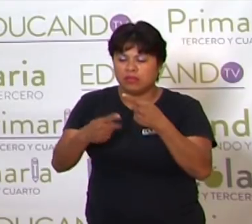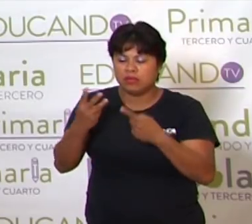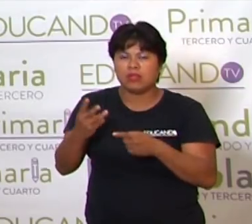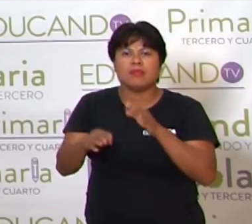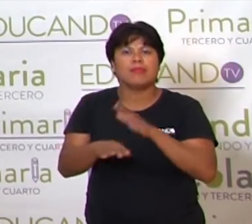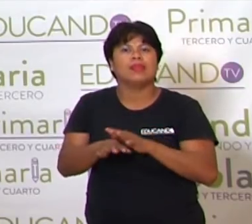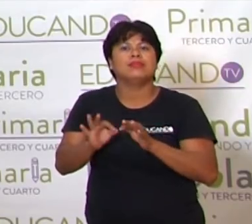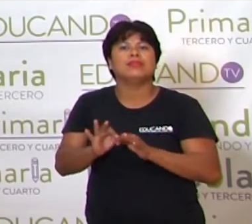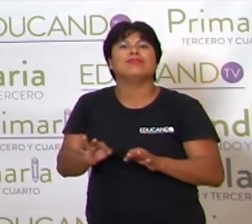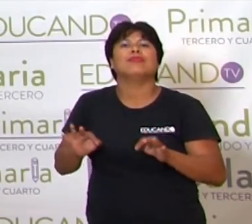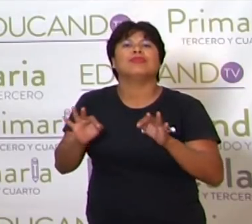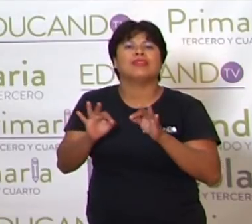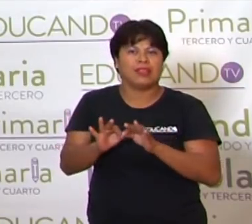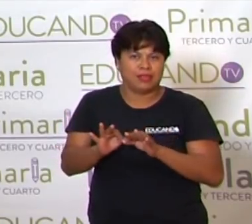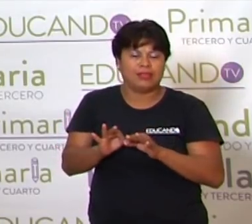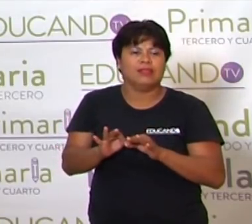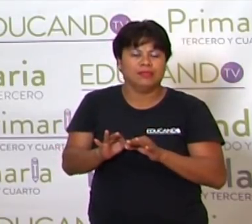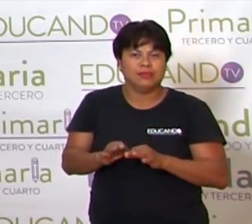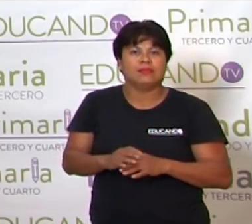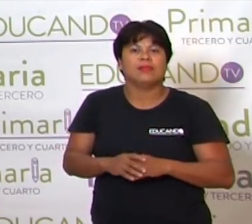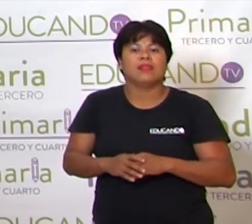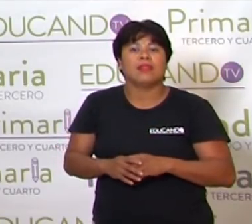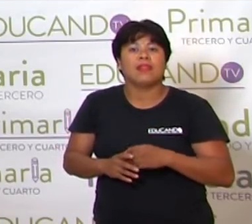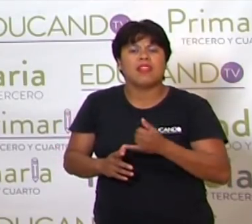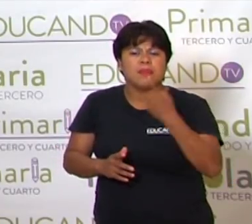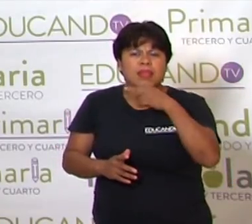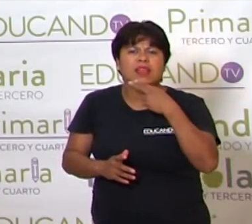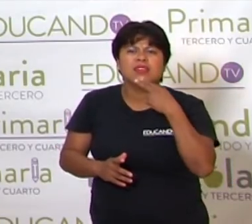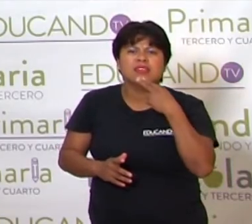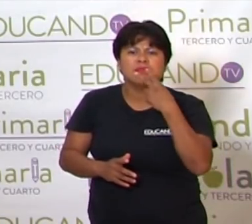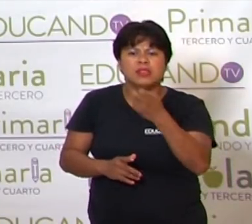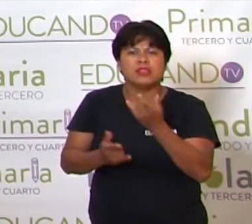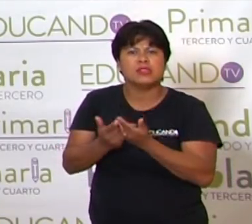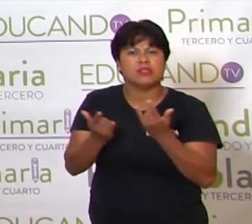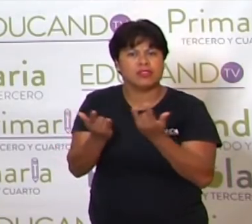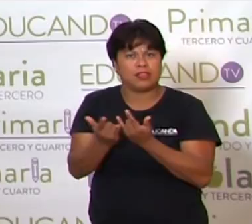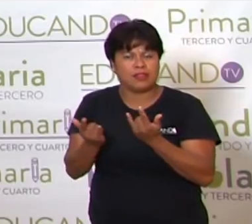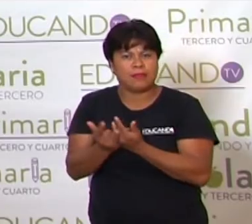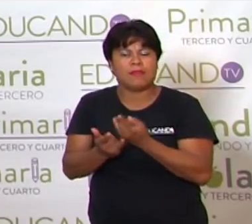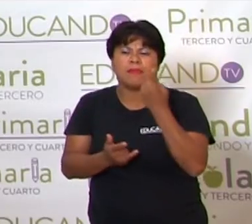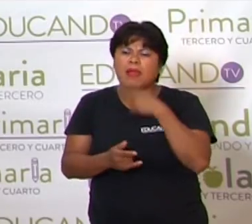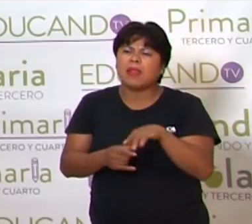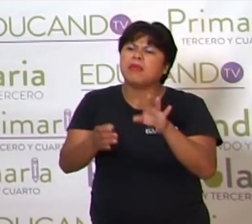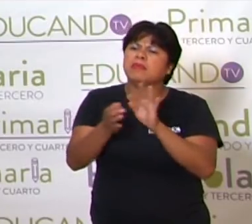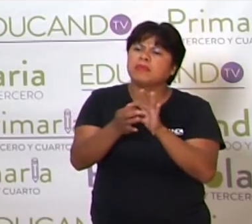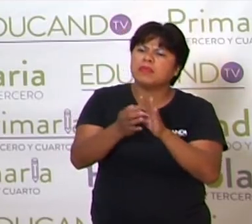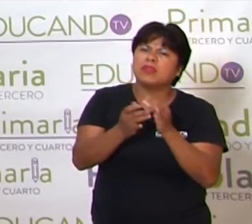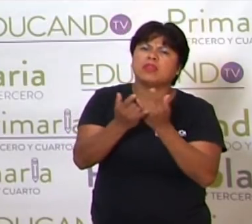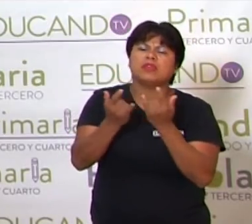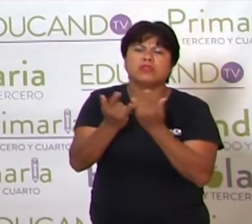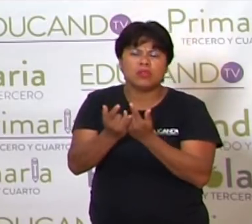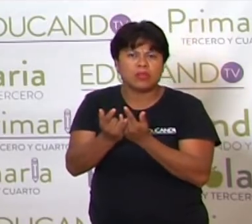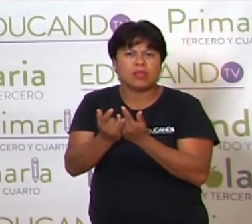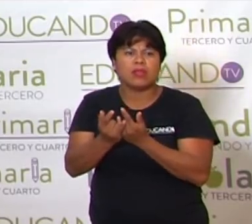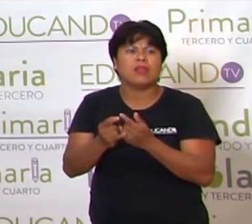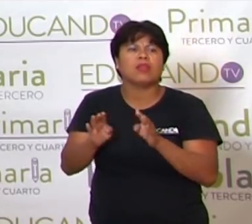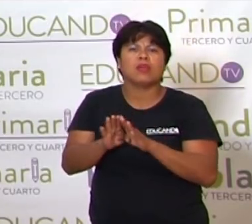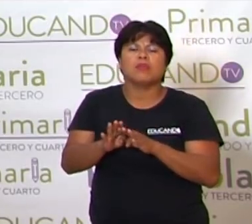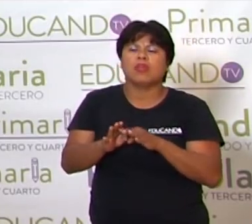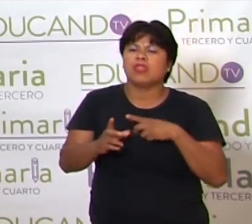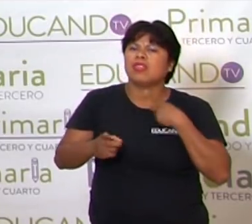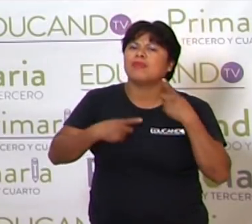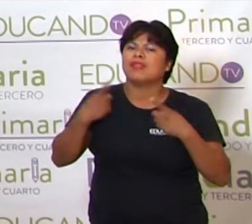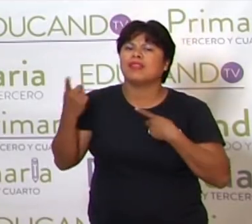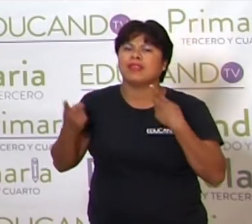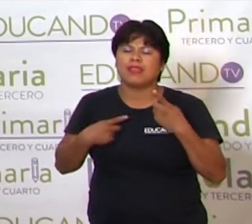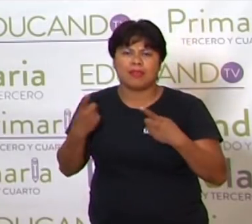más importantes y para qué sirve una historieta. Pues para contar una historia de una manera divertida,